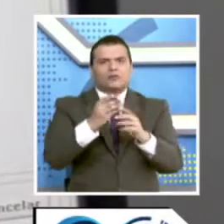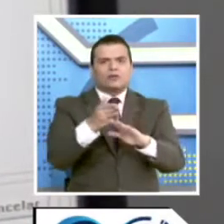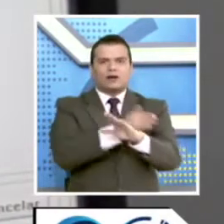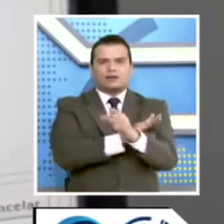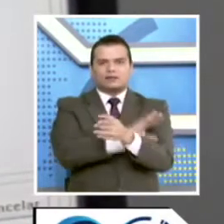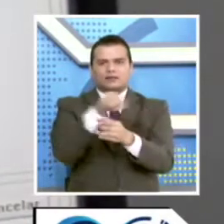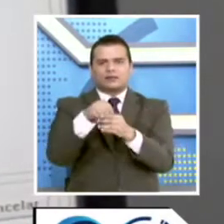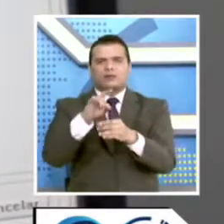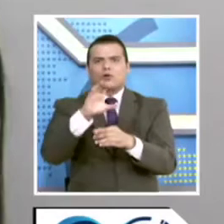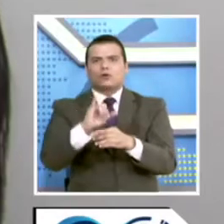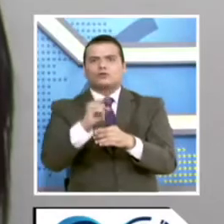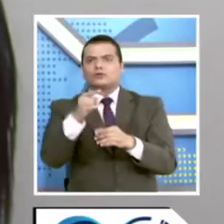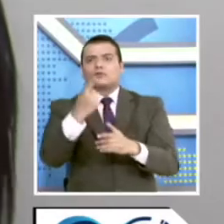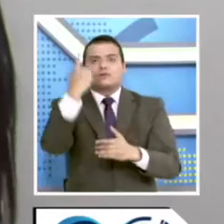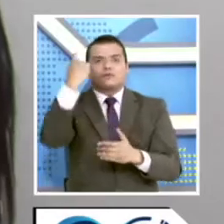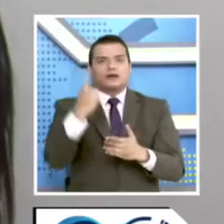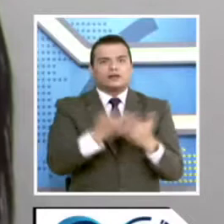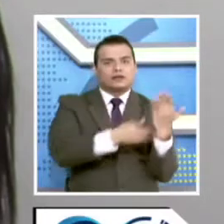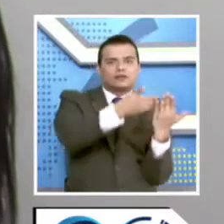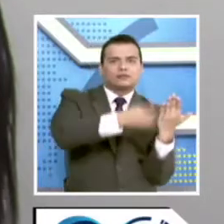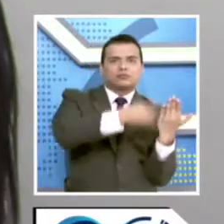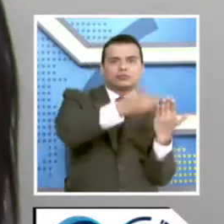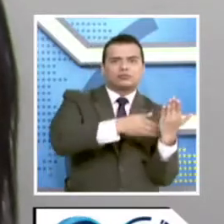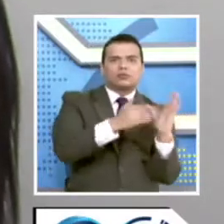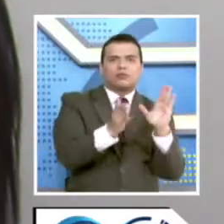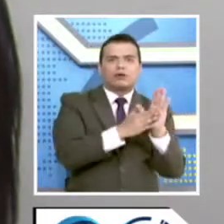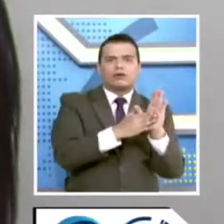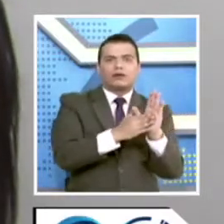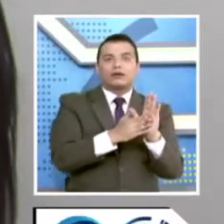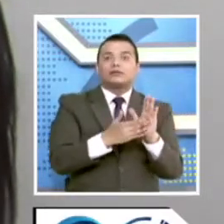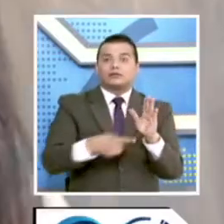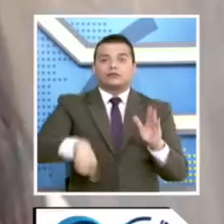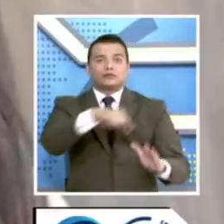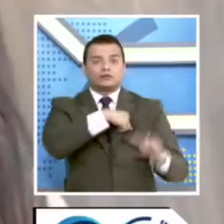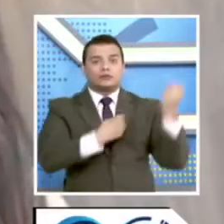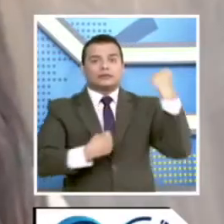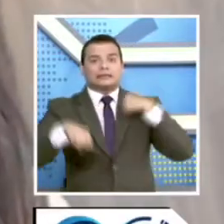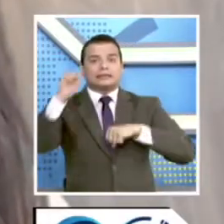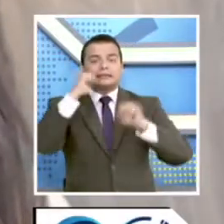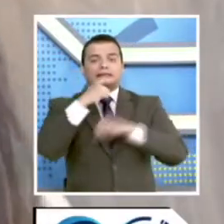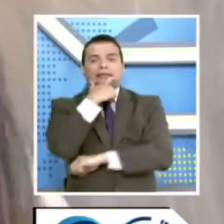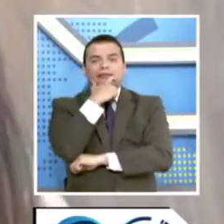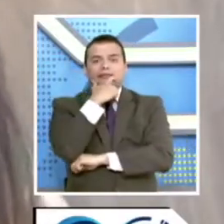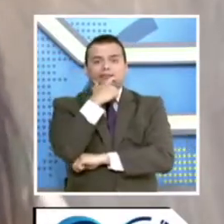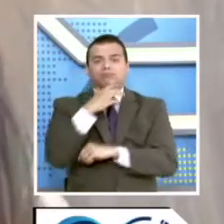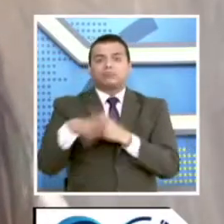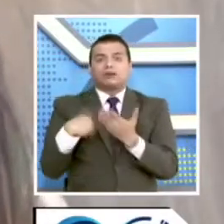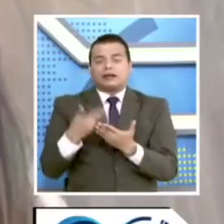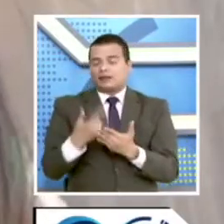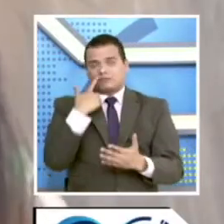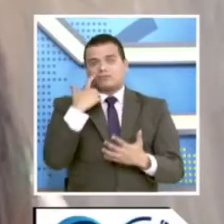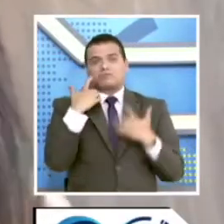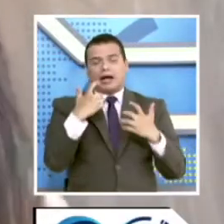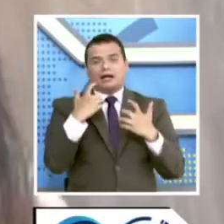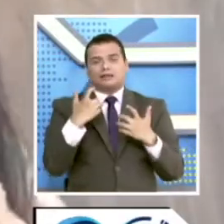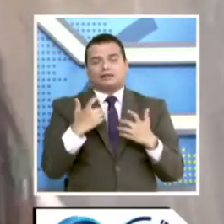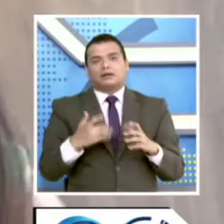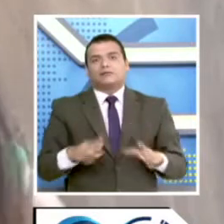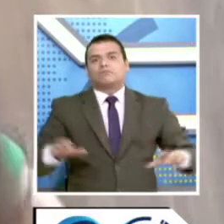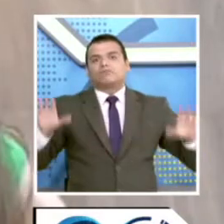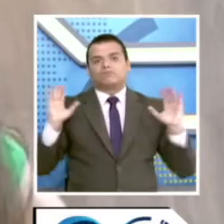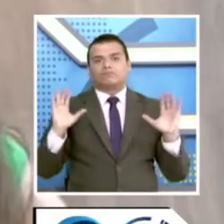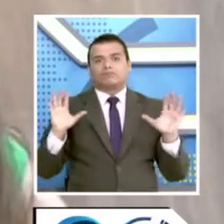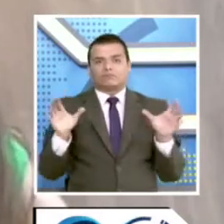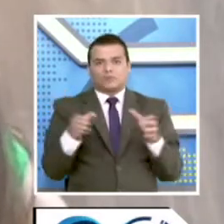las UCI. Ese es uno de los elementos de mayor preocupación que salió de este debate y que por supuesto